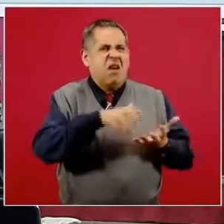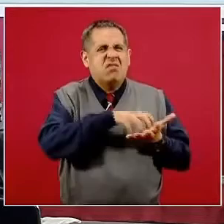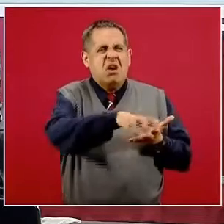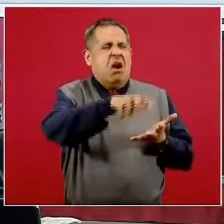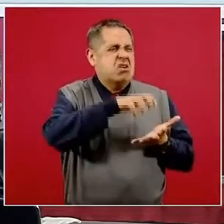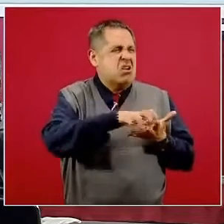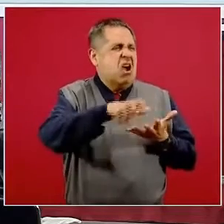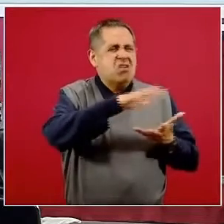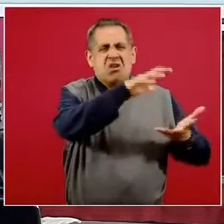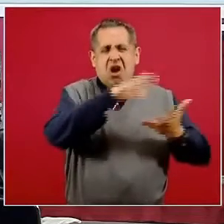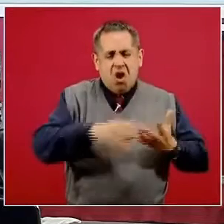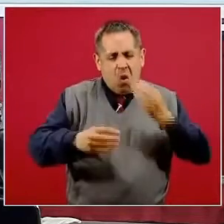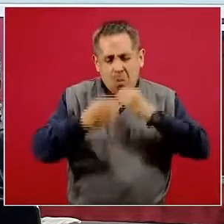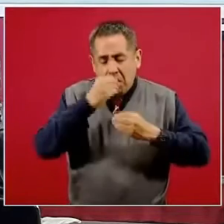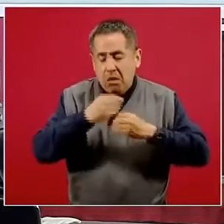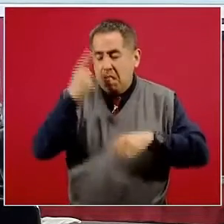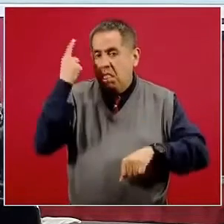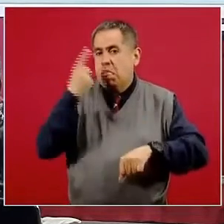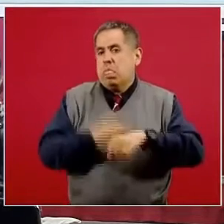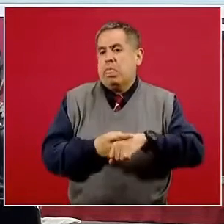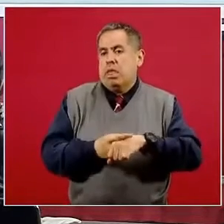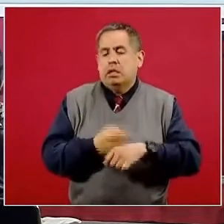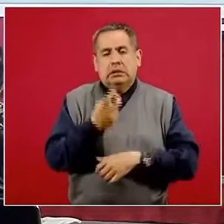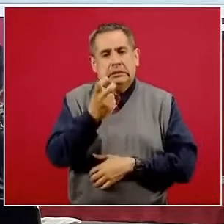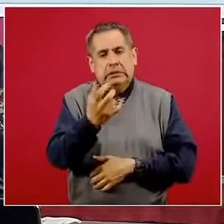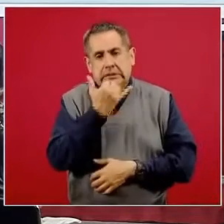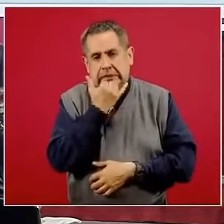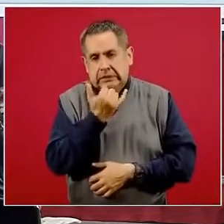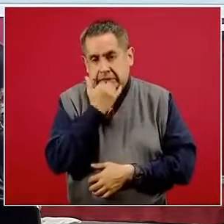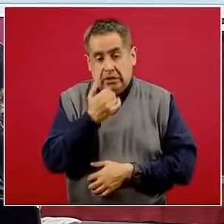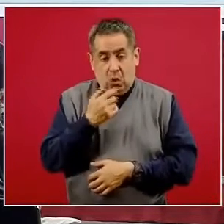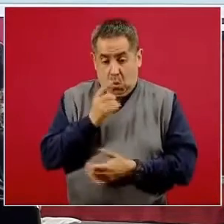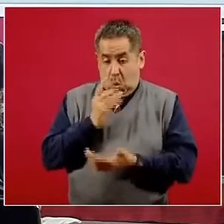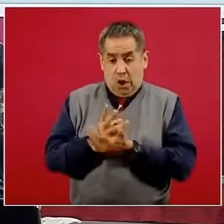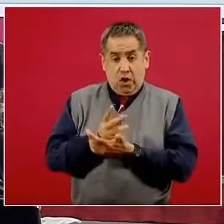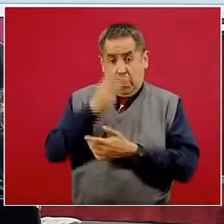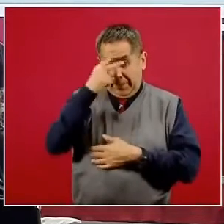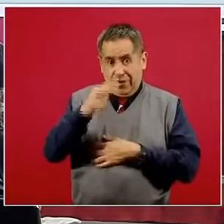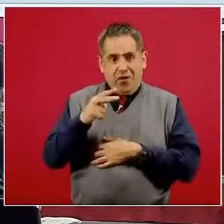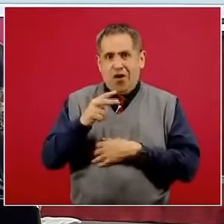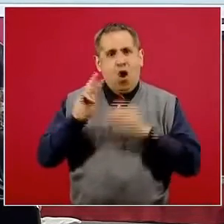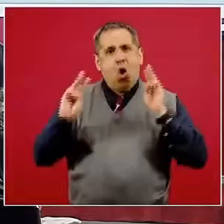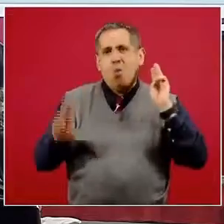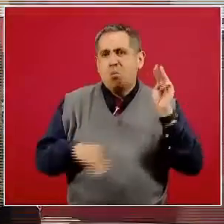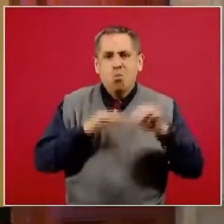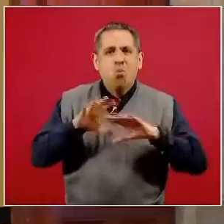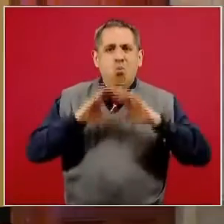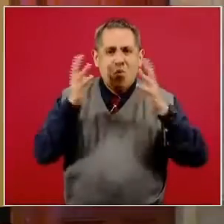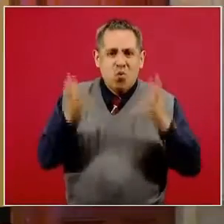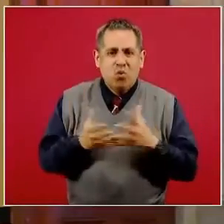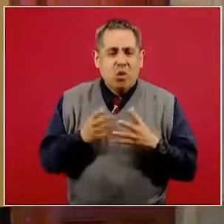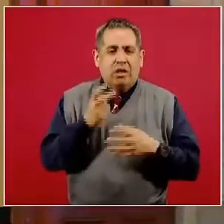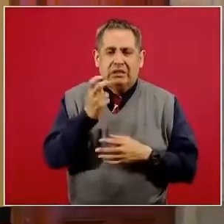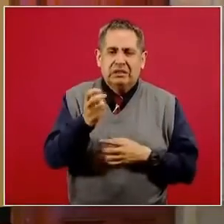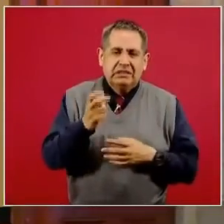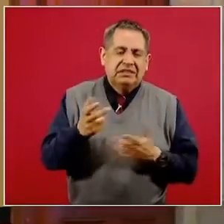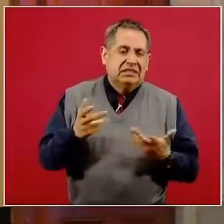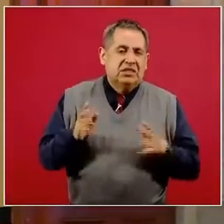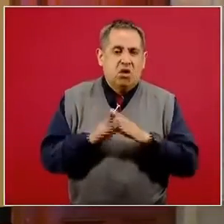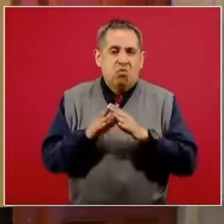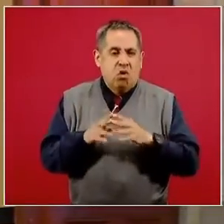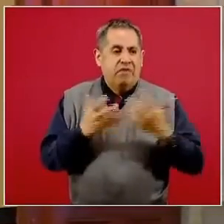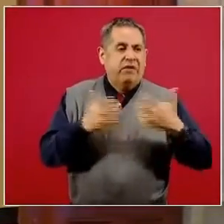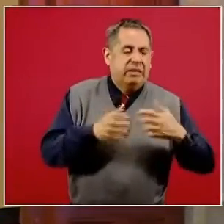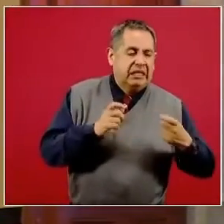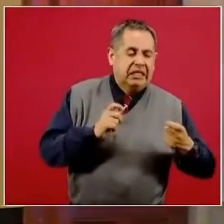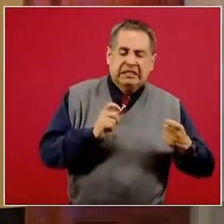solamente una problemática que enfrenta nuestro país, es una problemática mundial de cómo se ha ido cambiando el sistema de